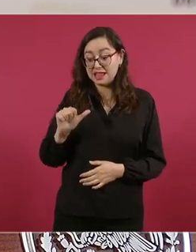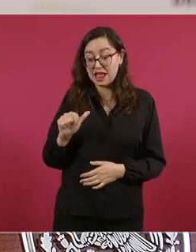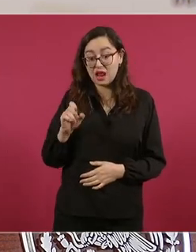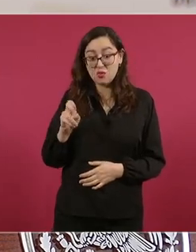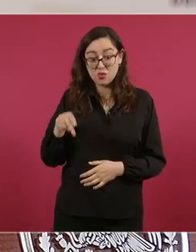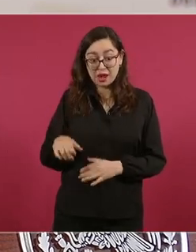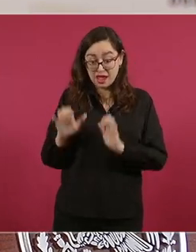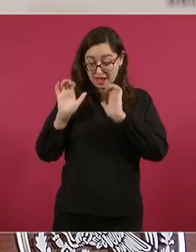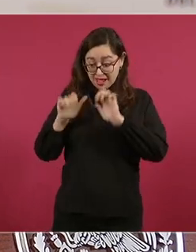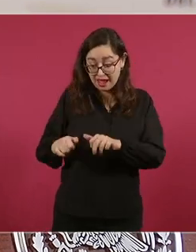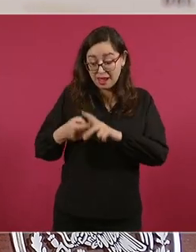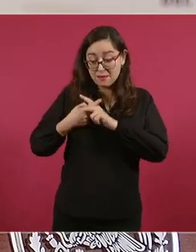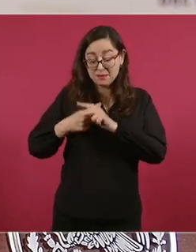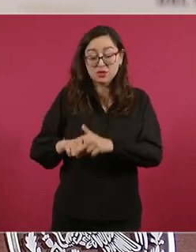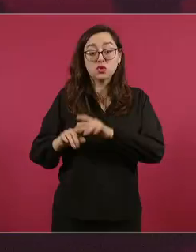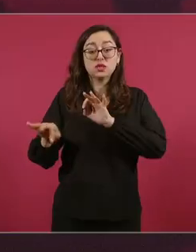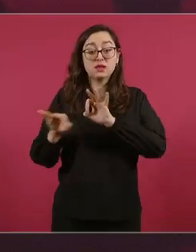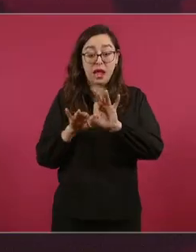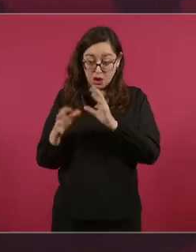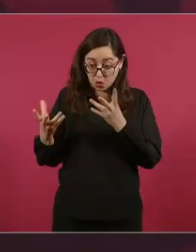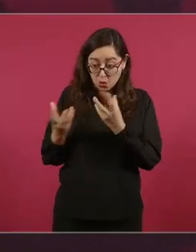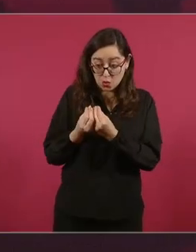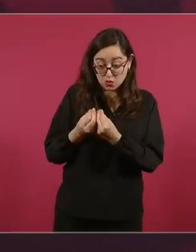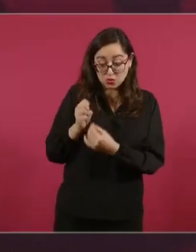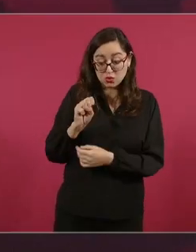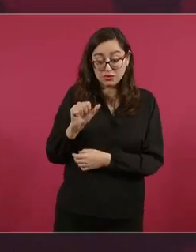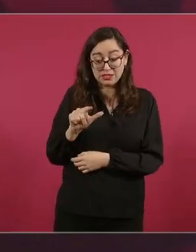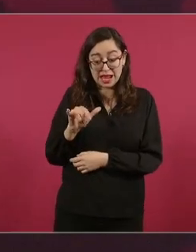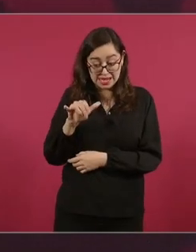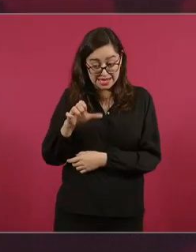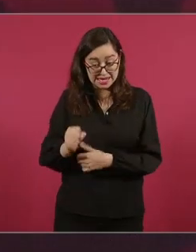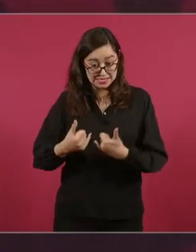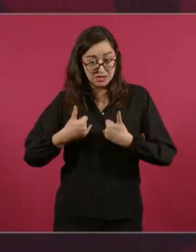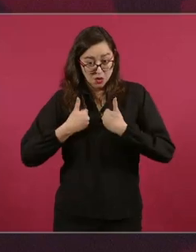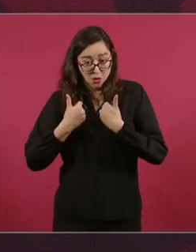entrado al CISEN jovencito de